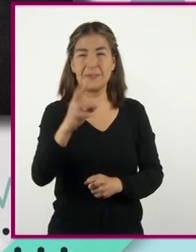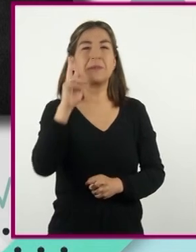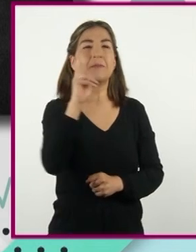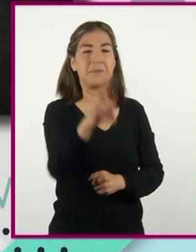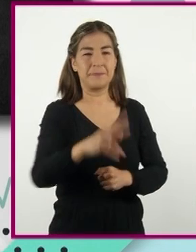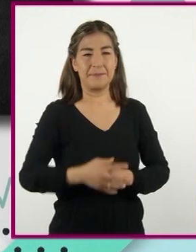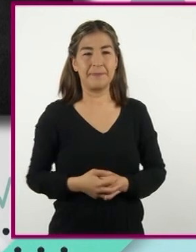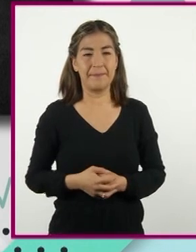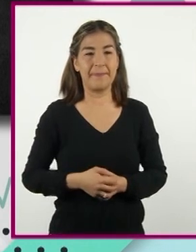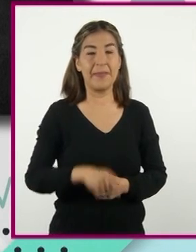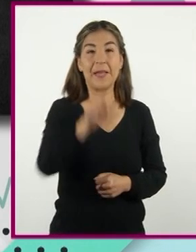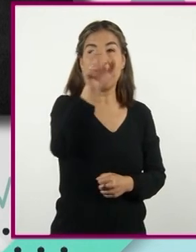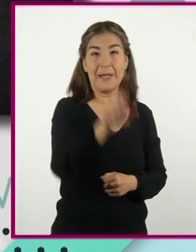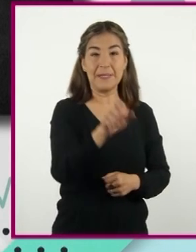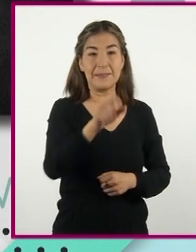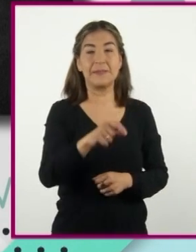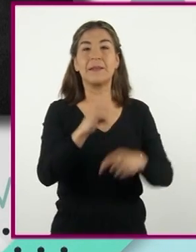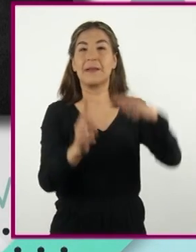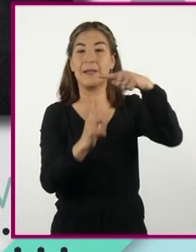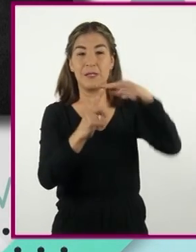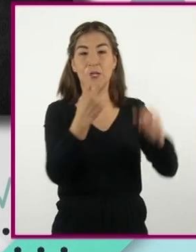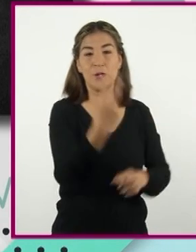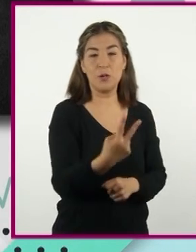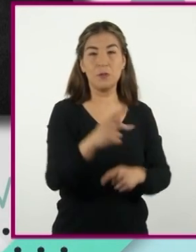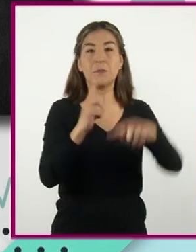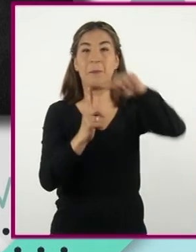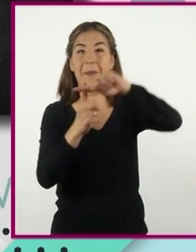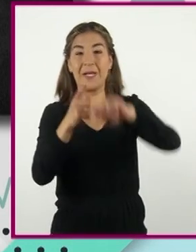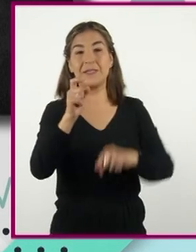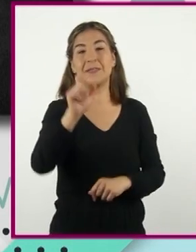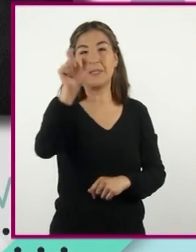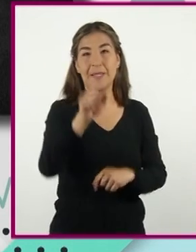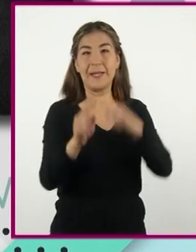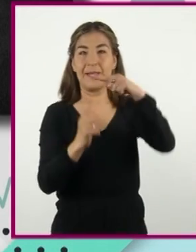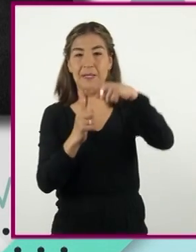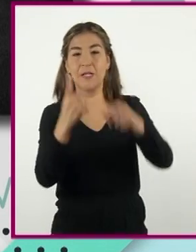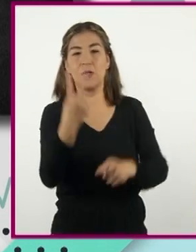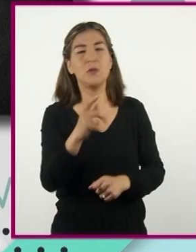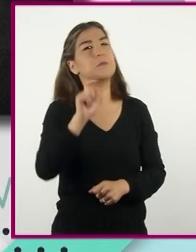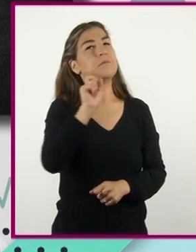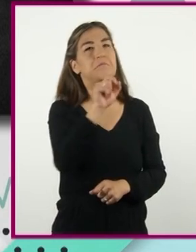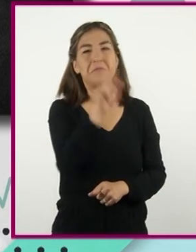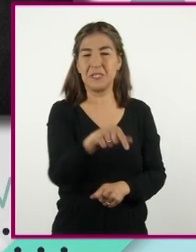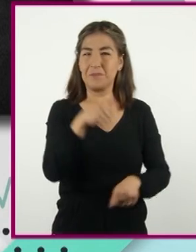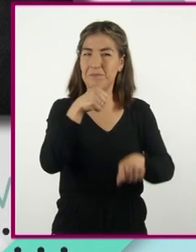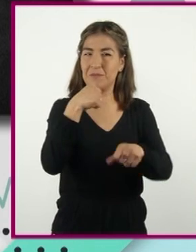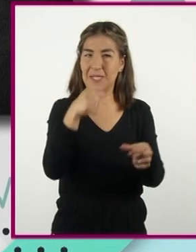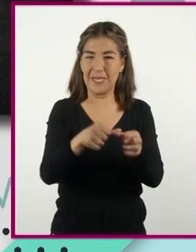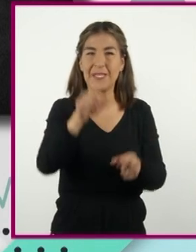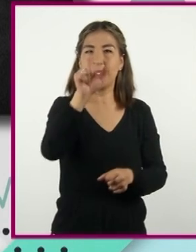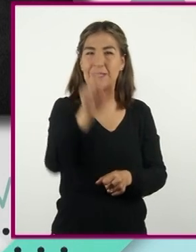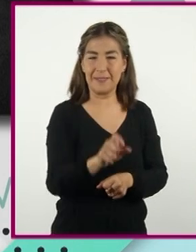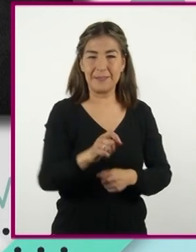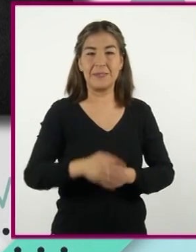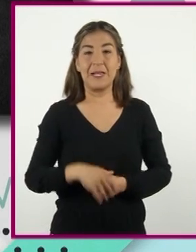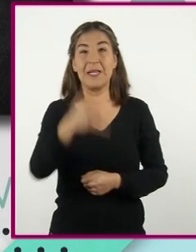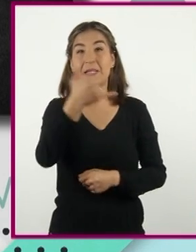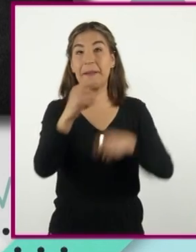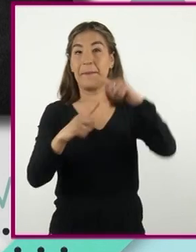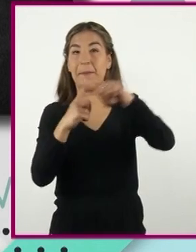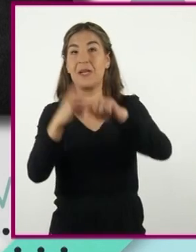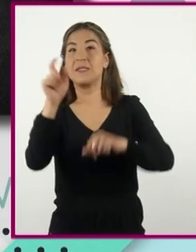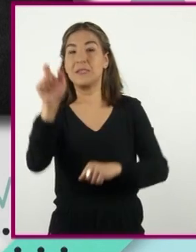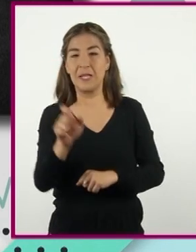Observa que x entre 2 más x entre 2 es igual a x. Y más y es